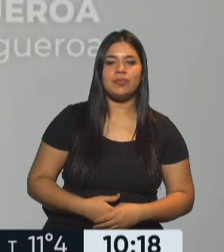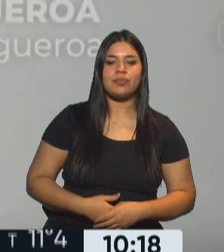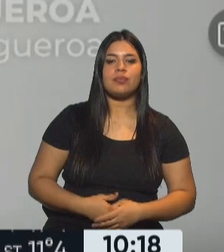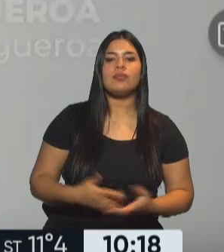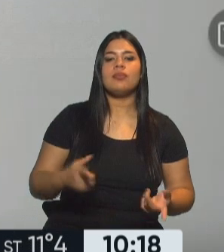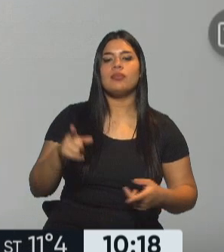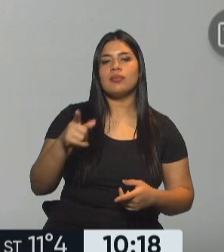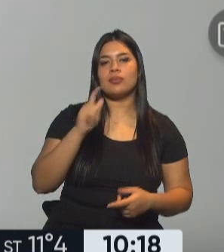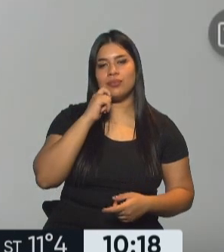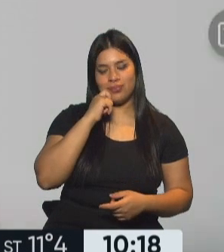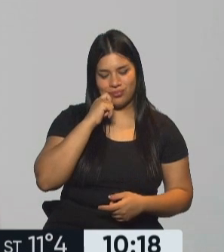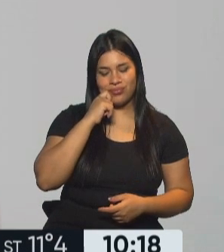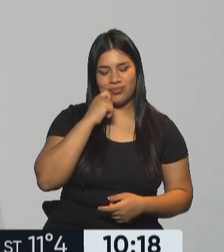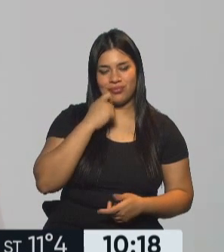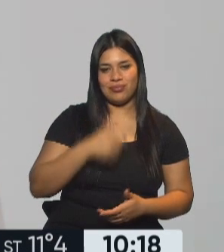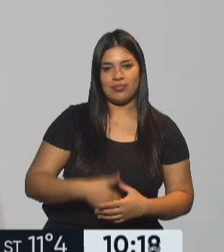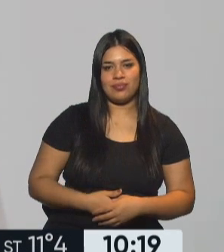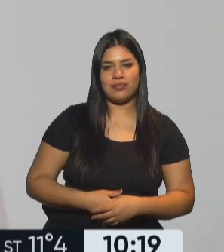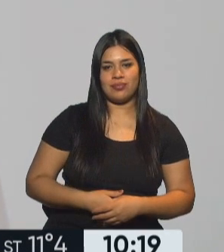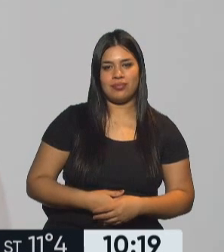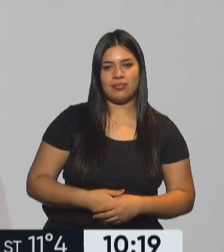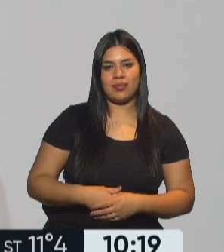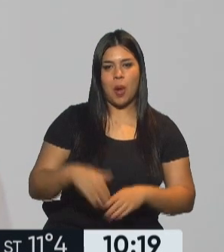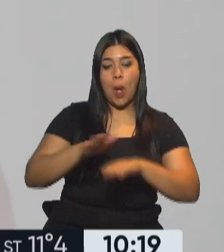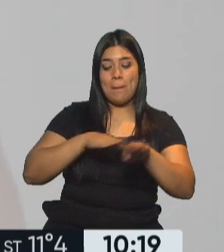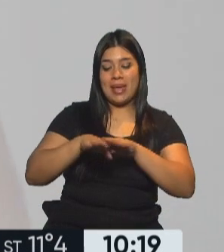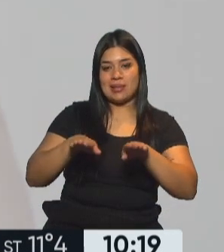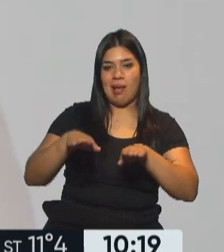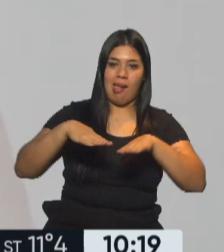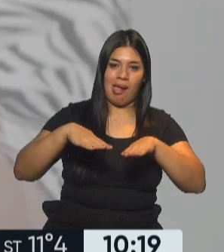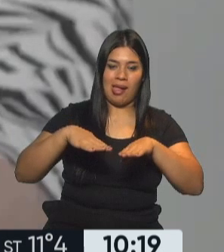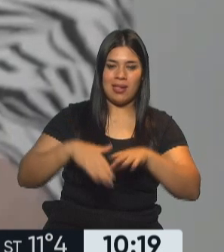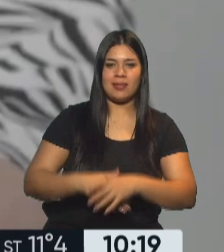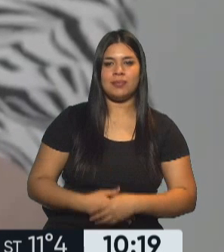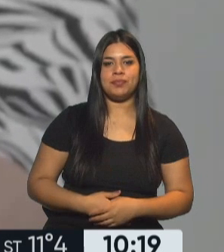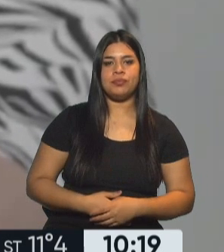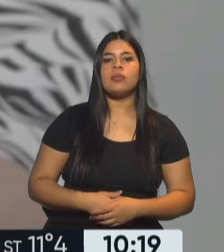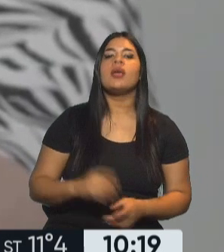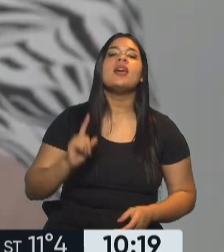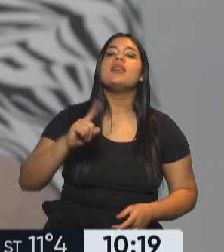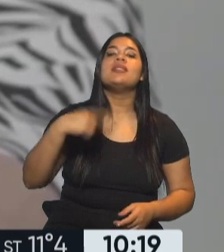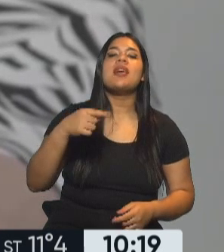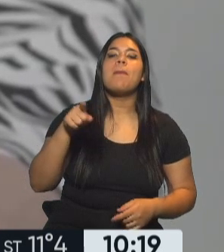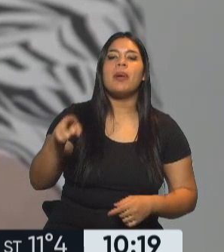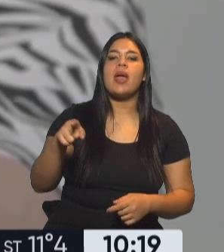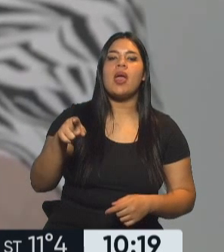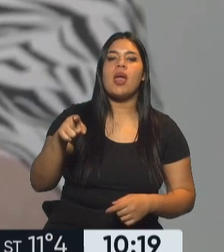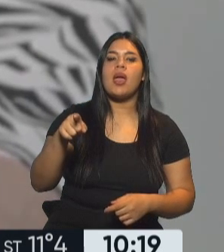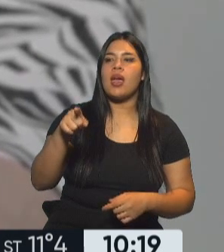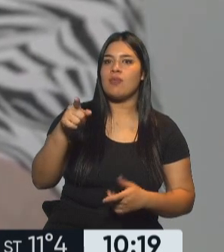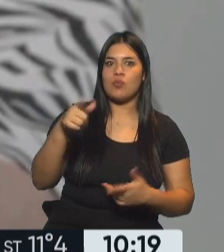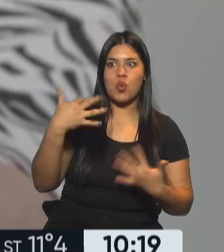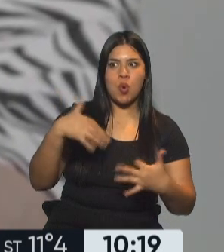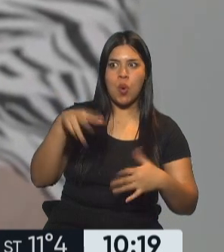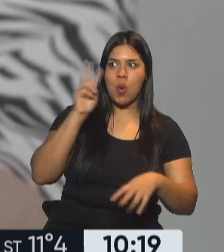Era muy galán, medio chueco, igual que los de mis hermanos. Pero siempre llamaba la atención por